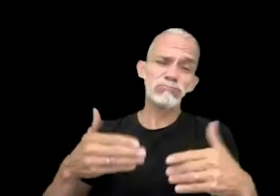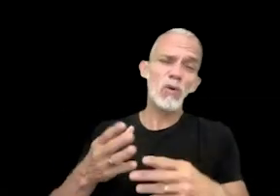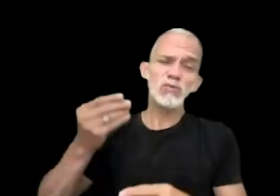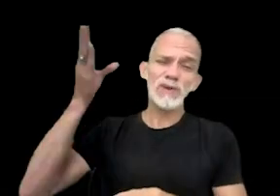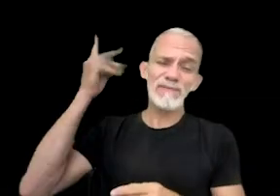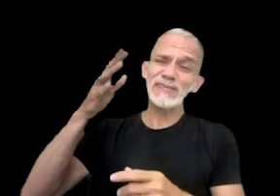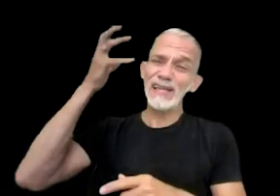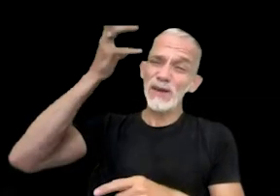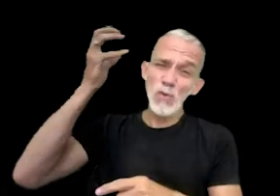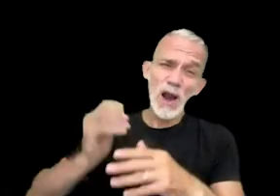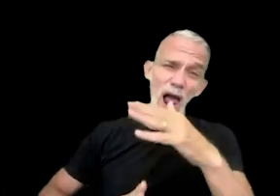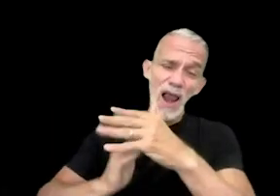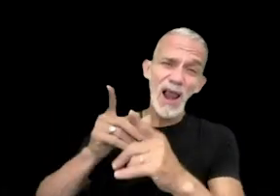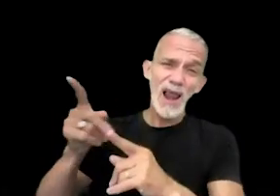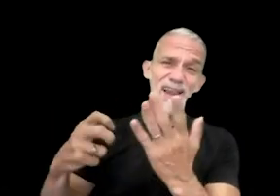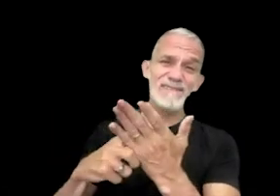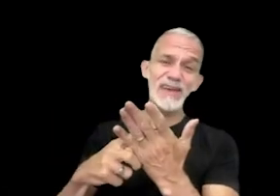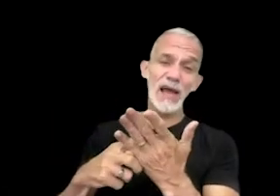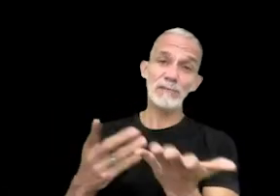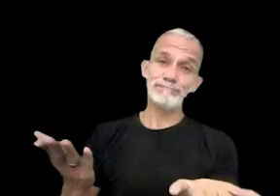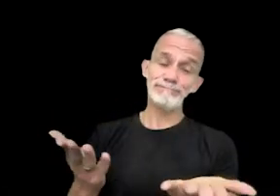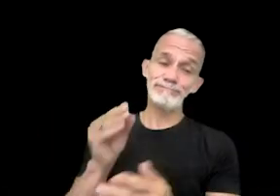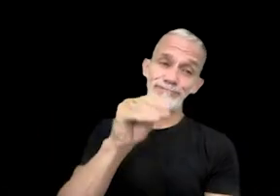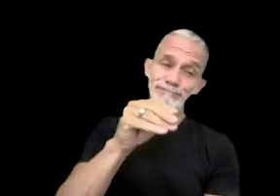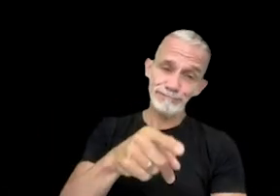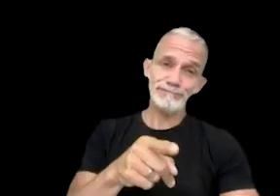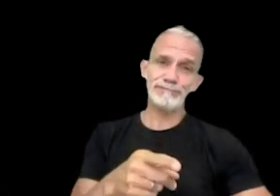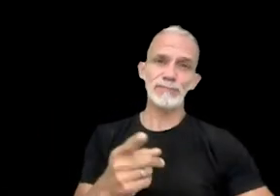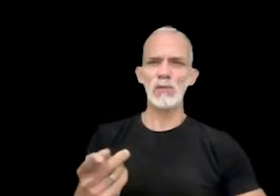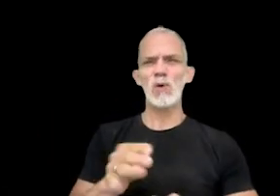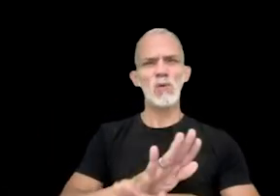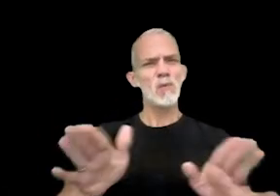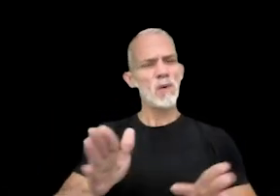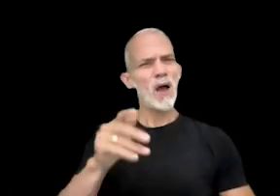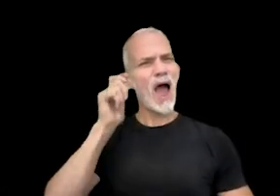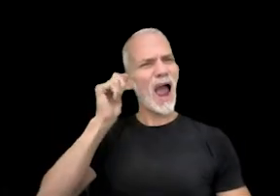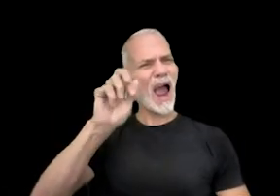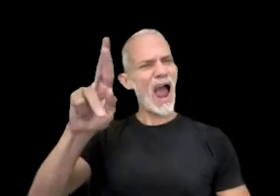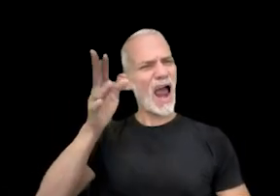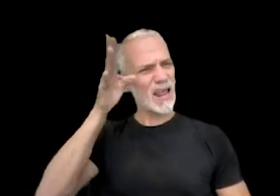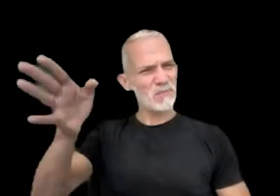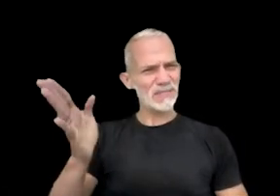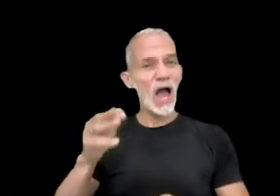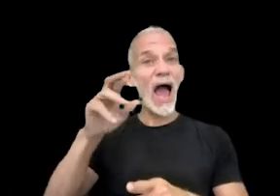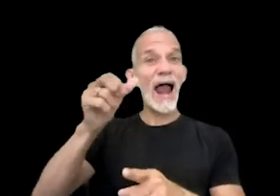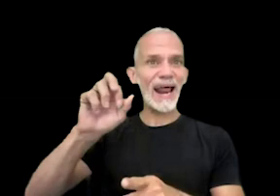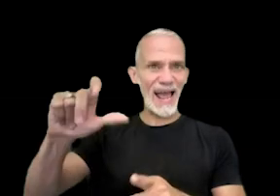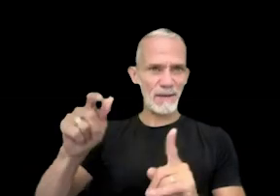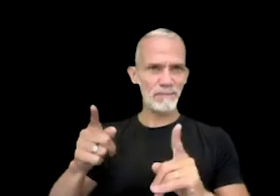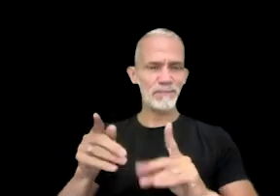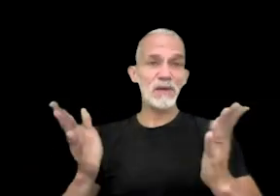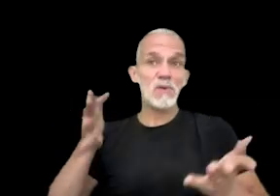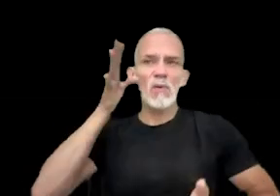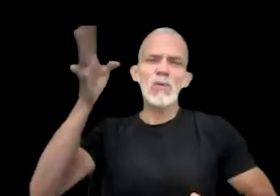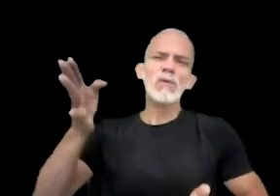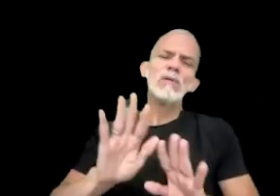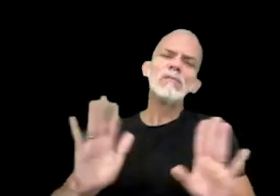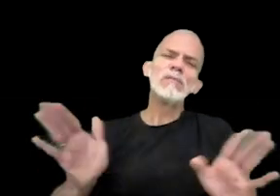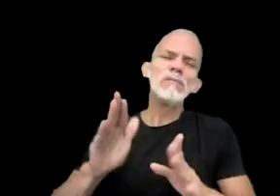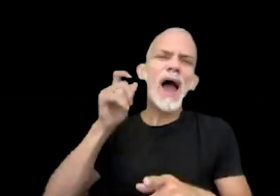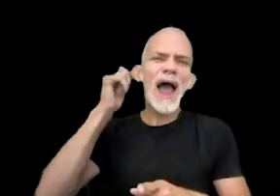Fiscal de la Nación tiró de las orejas de AFIP diciendo hicieron abuso de la GAR. Y está bien, porque muchas veces